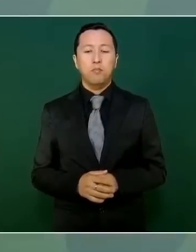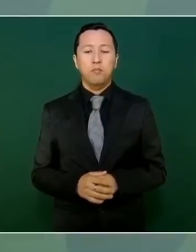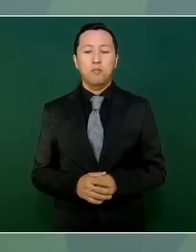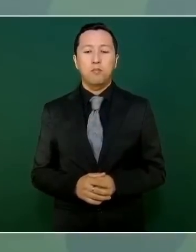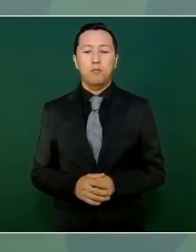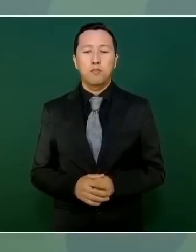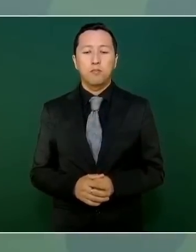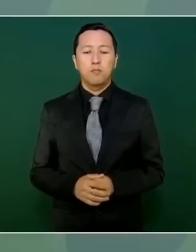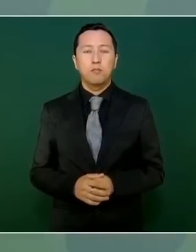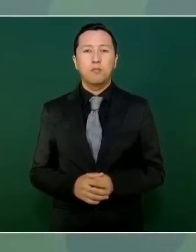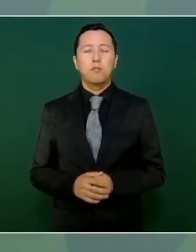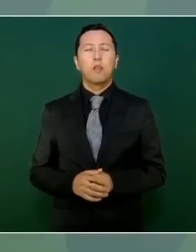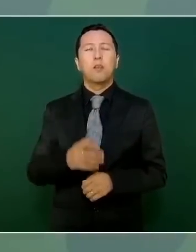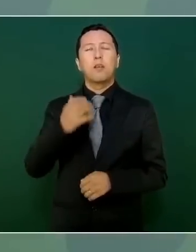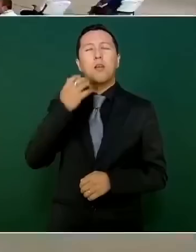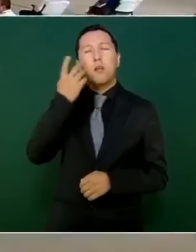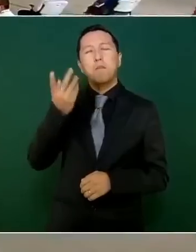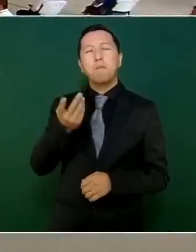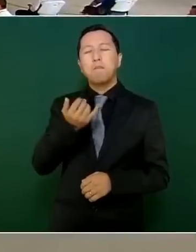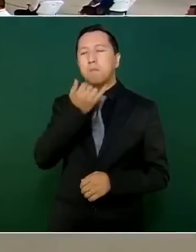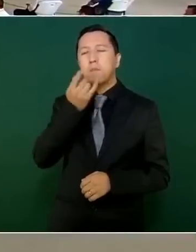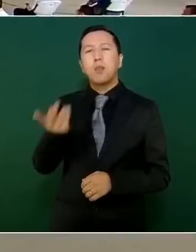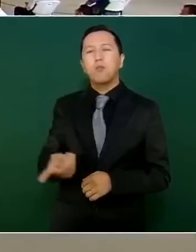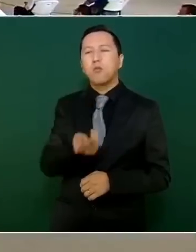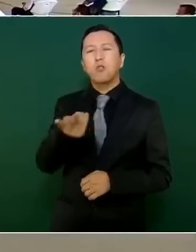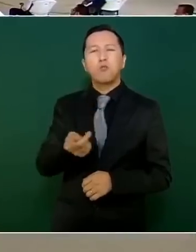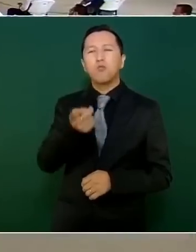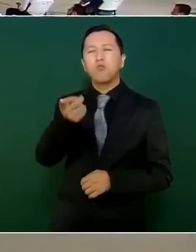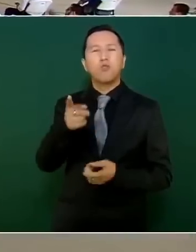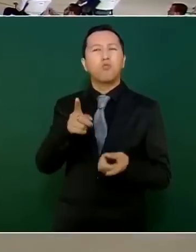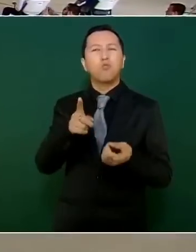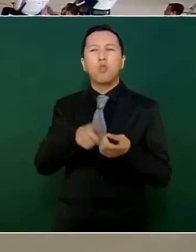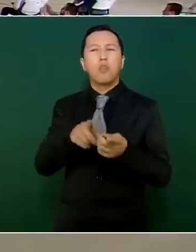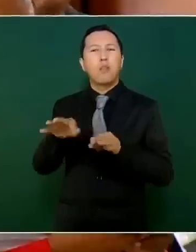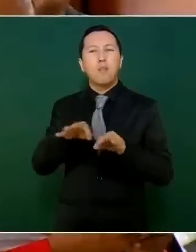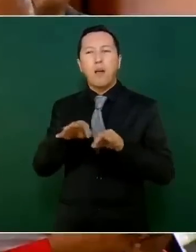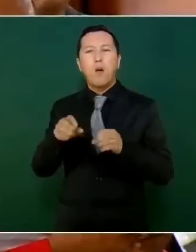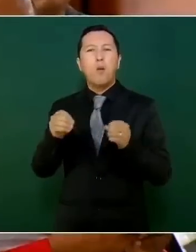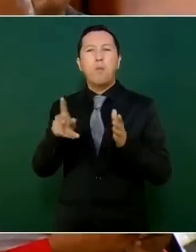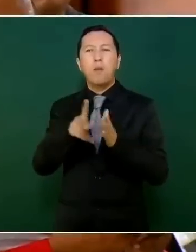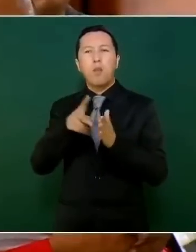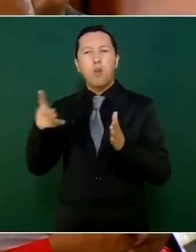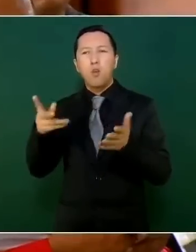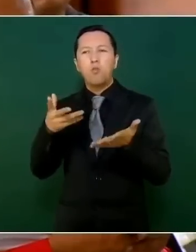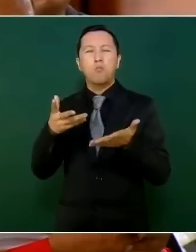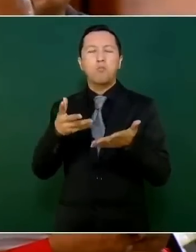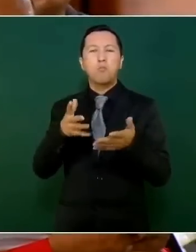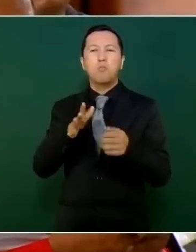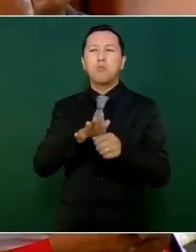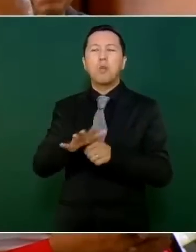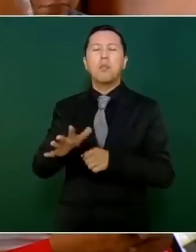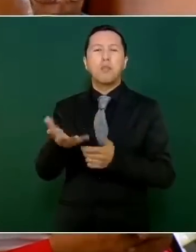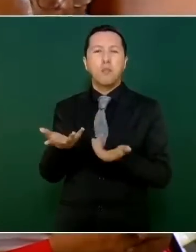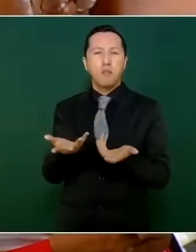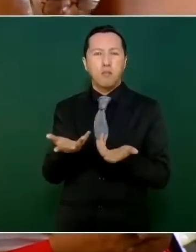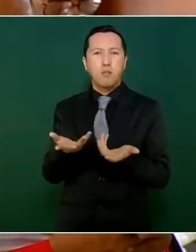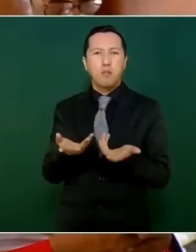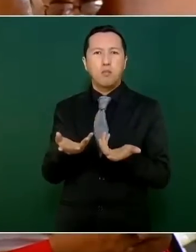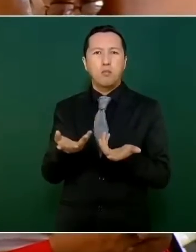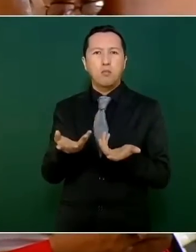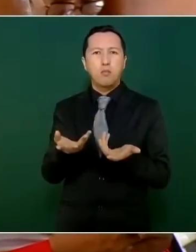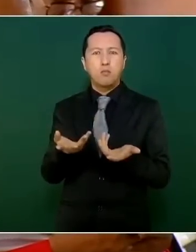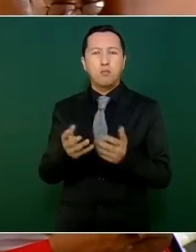me dijeras de qué medio eres. Por cierto. O sea, ¿qué